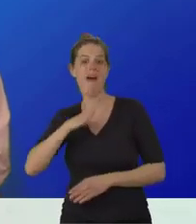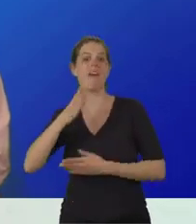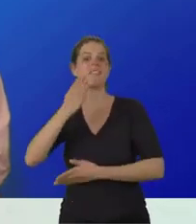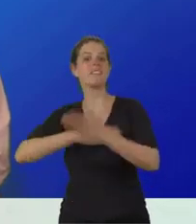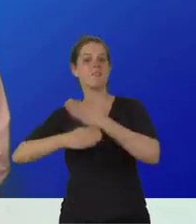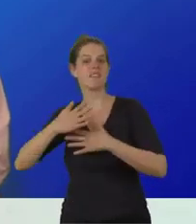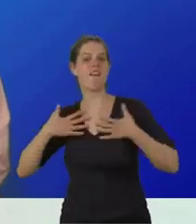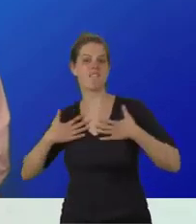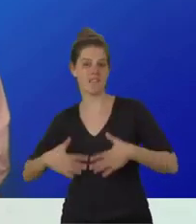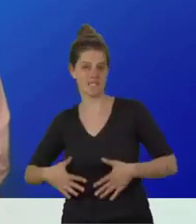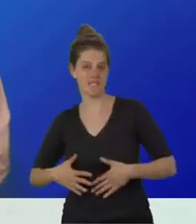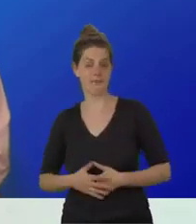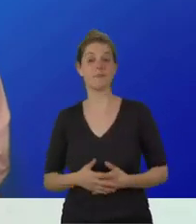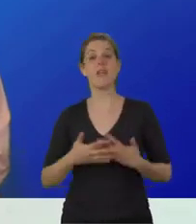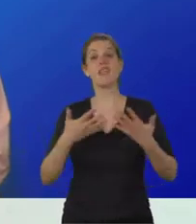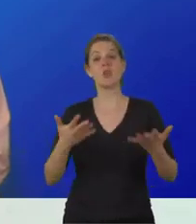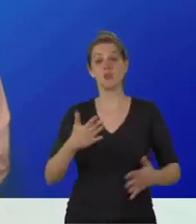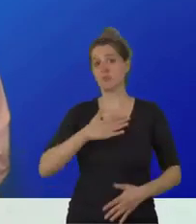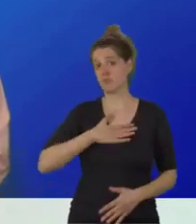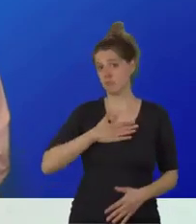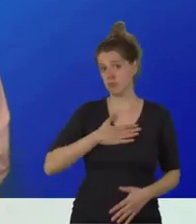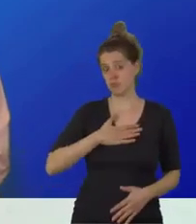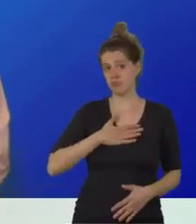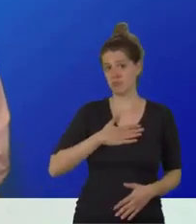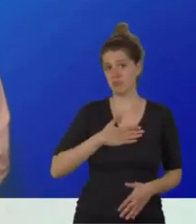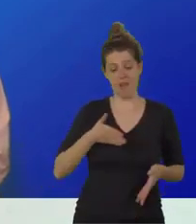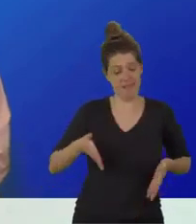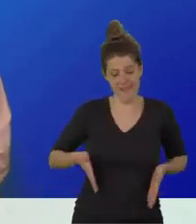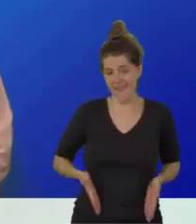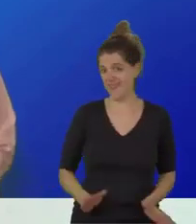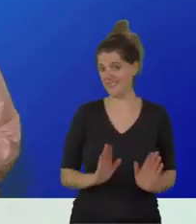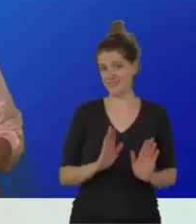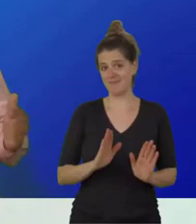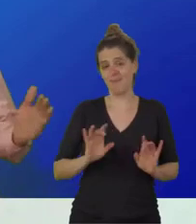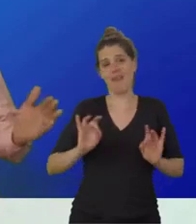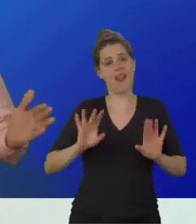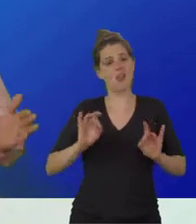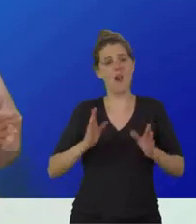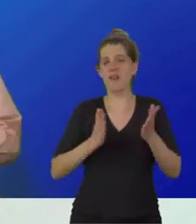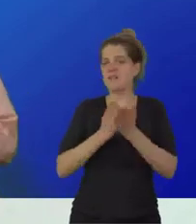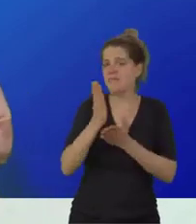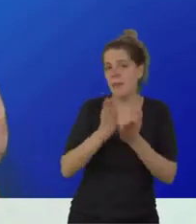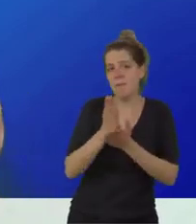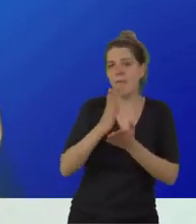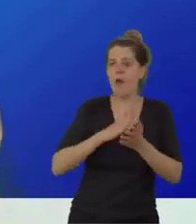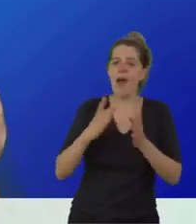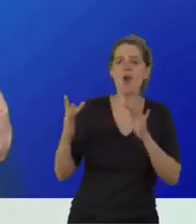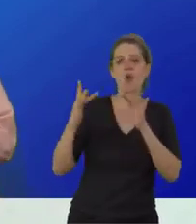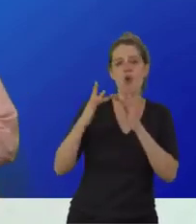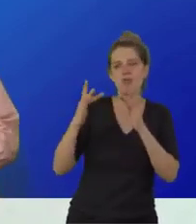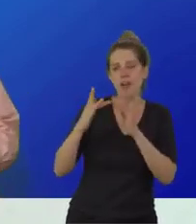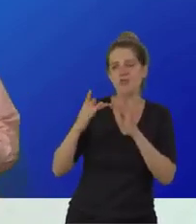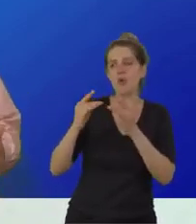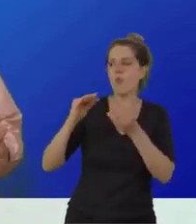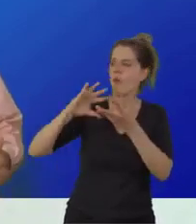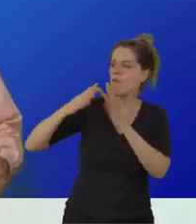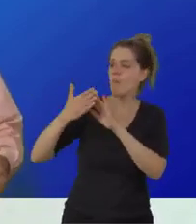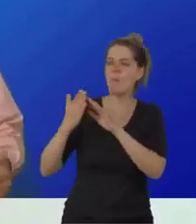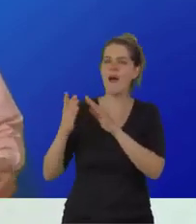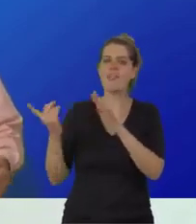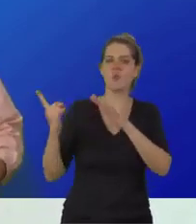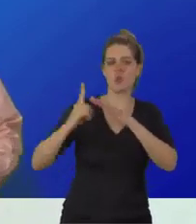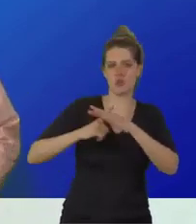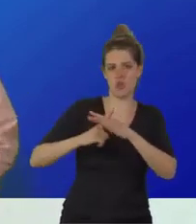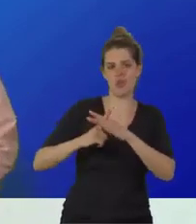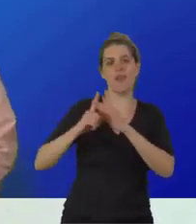una discapacidad física. Entonces, desde que nací, he sabido convivir con